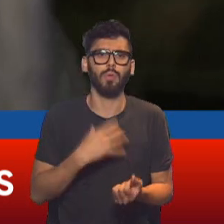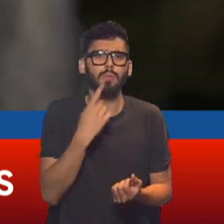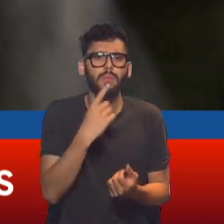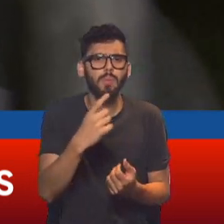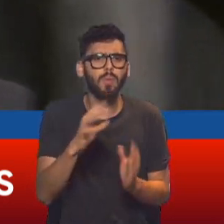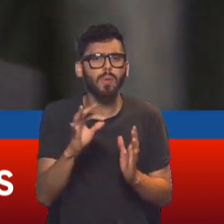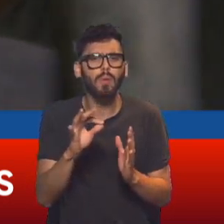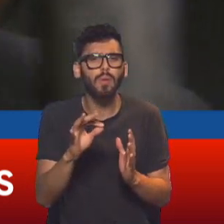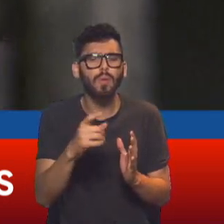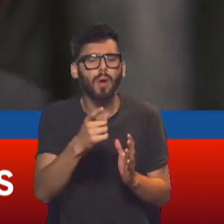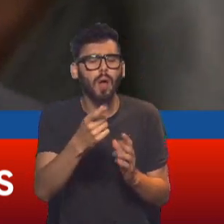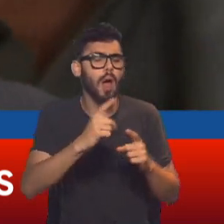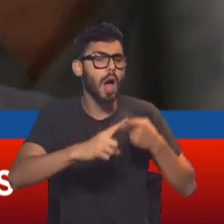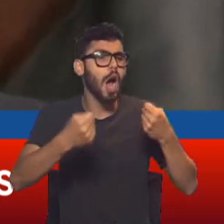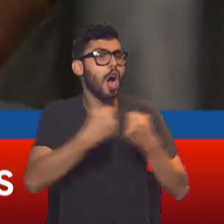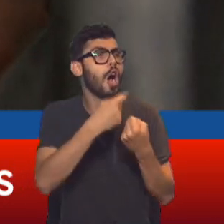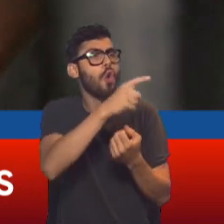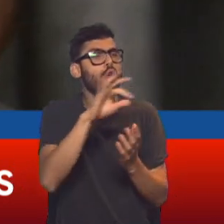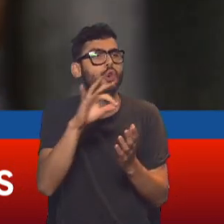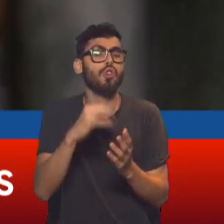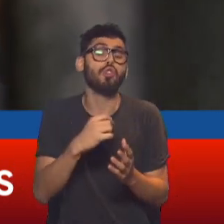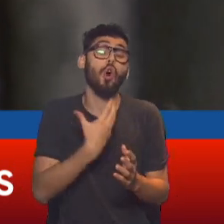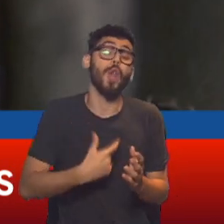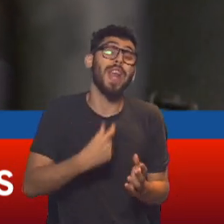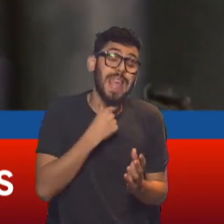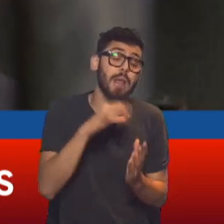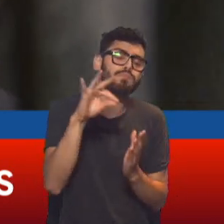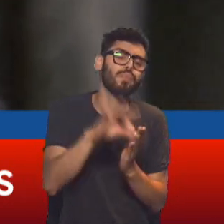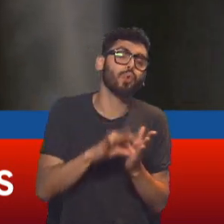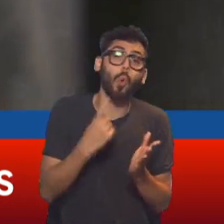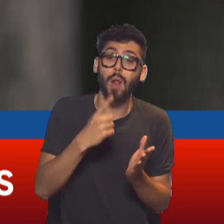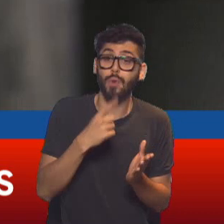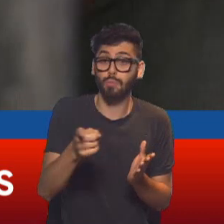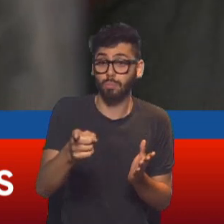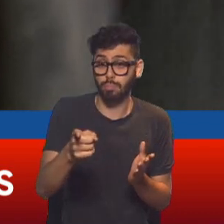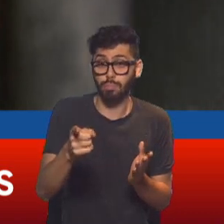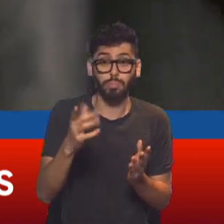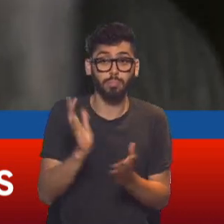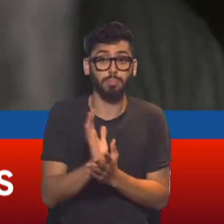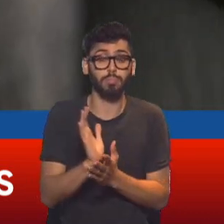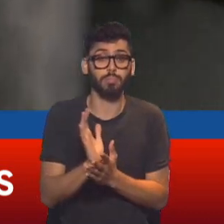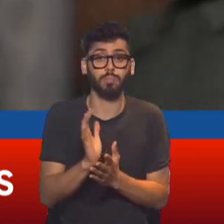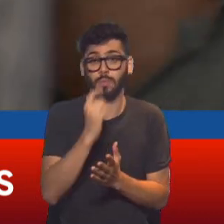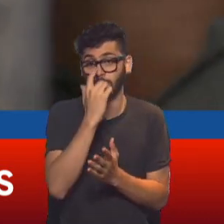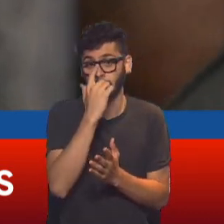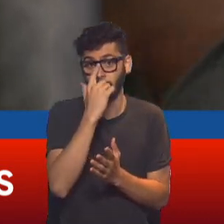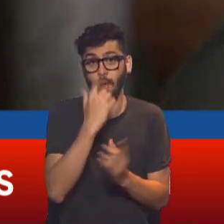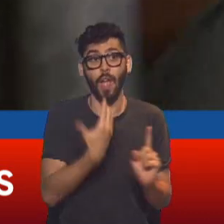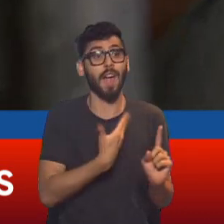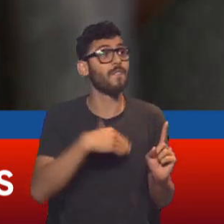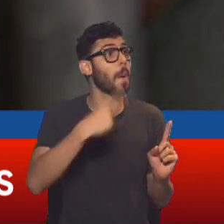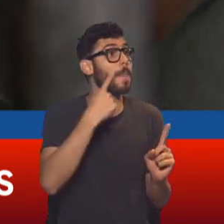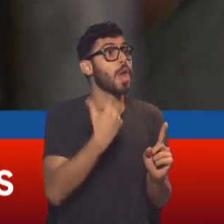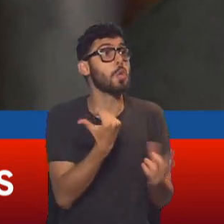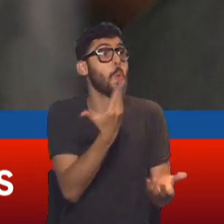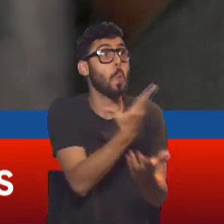más importantes de este acuerdo al cual quiere llegar el gobierno? Porque se los adelantó a ustedes, les adelantó lo que les va a proponer al Fondo Monetario